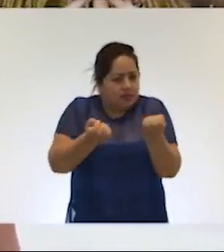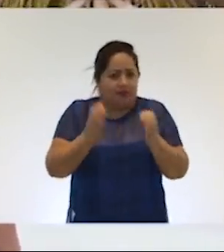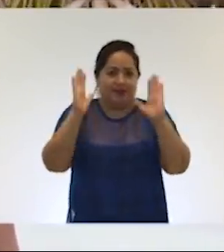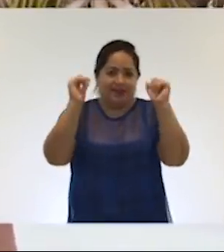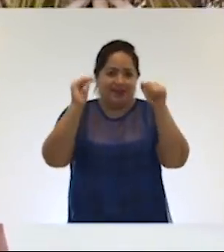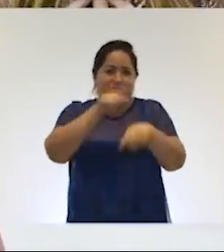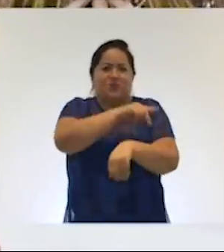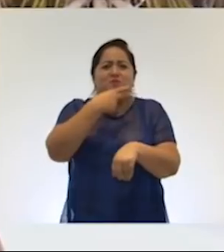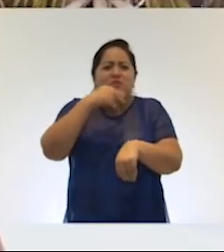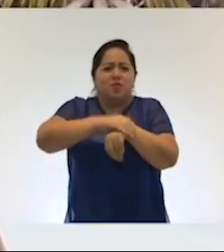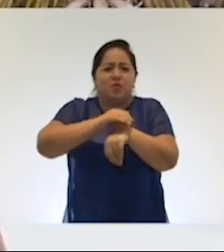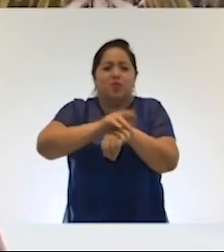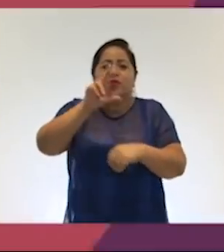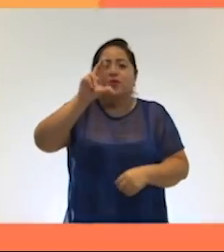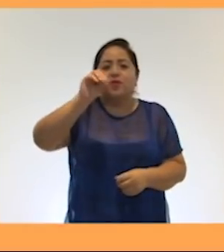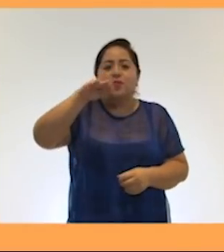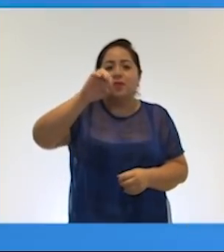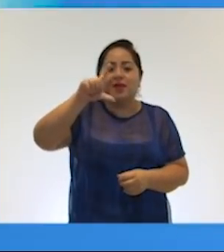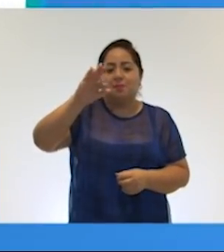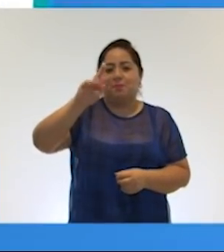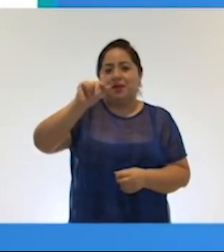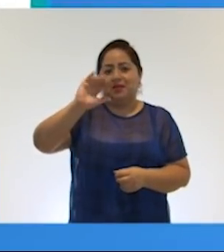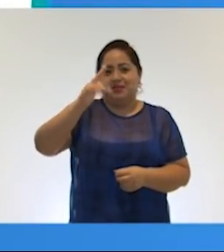su amigo Rommel Pacheco.